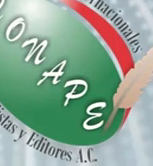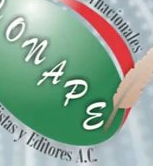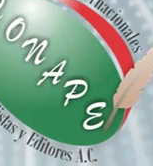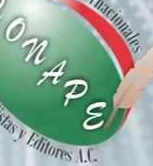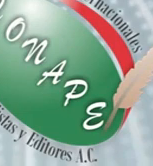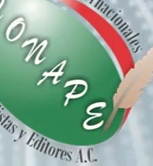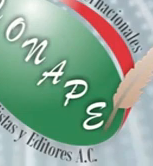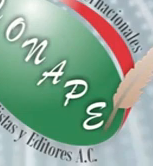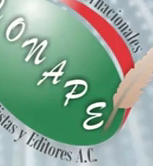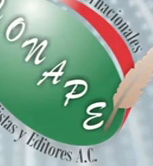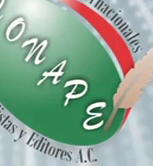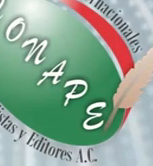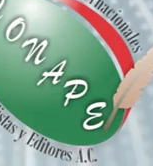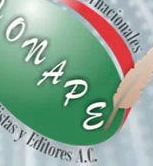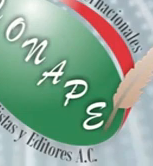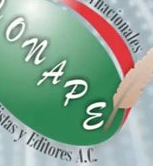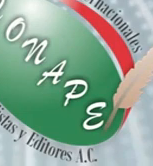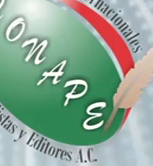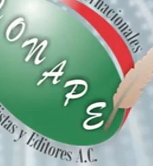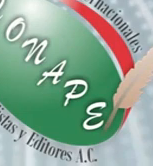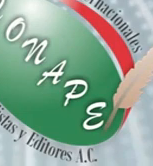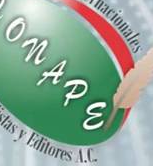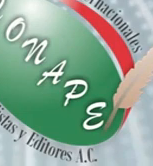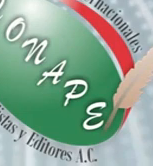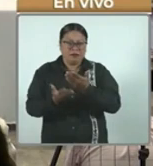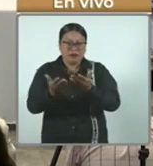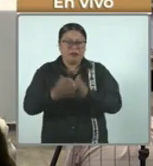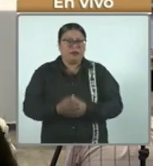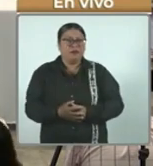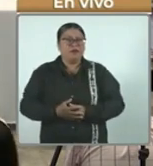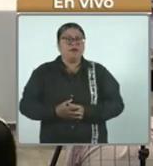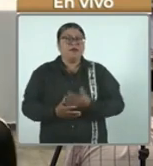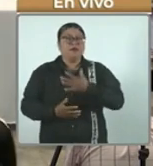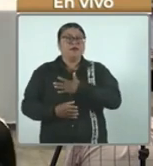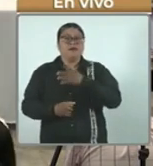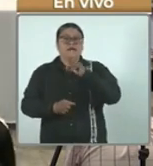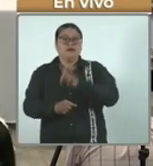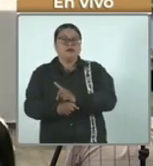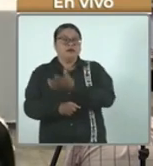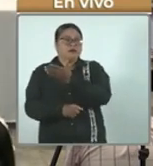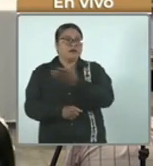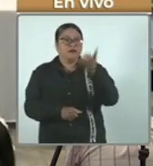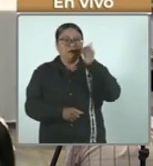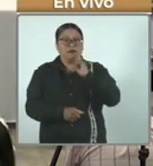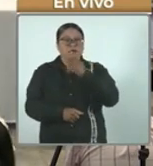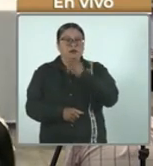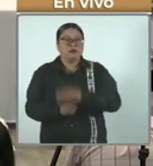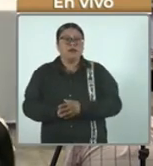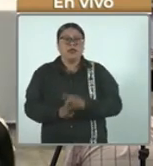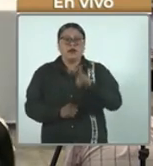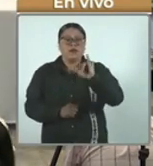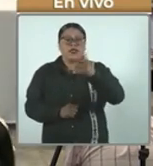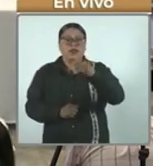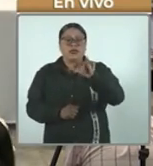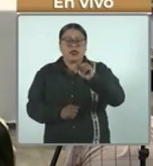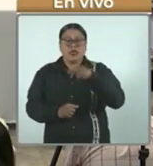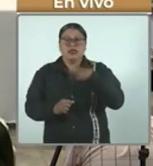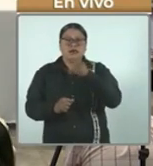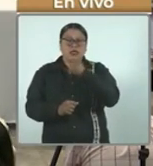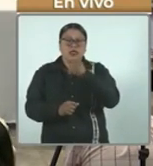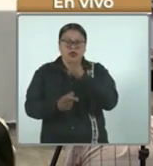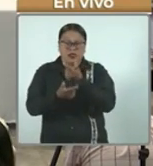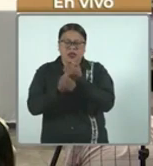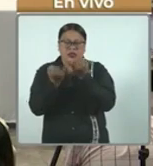del estado de Oaxaca. Hasta la próxima. Muy buenos días a todas, a todos. Virginia Ávila, periodista independiente de